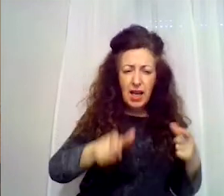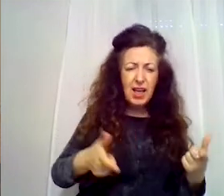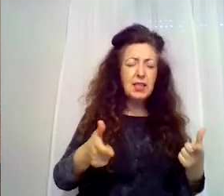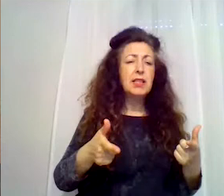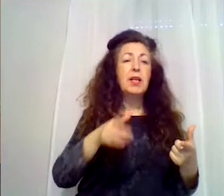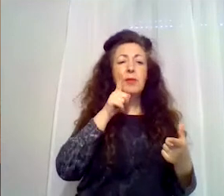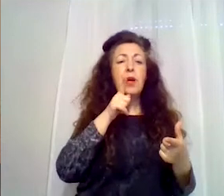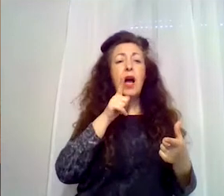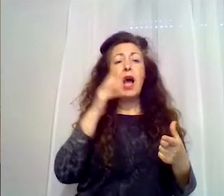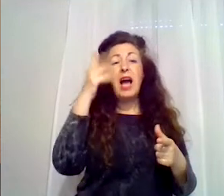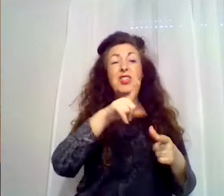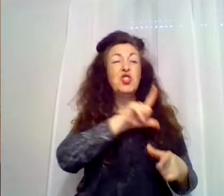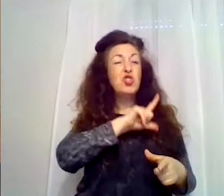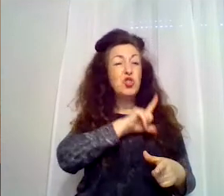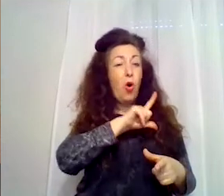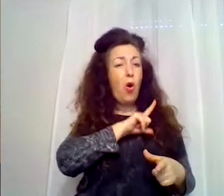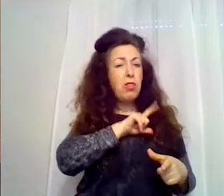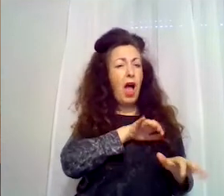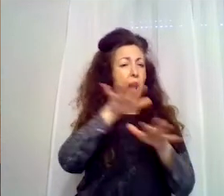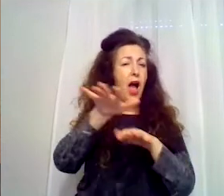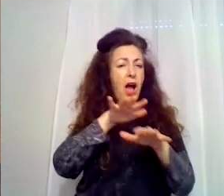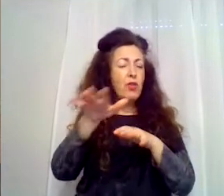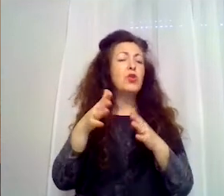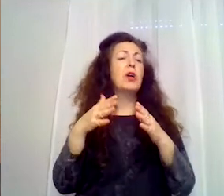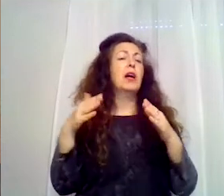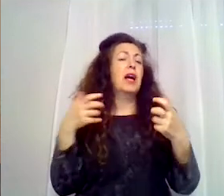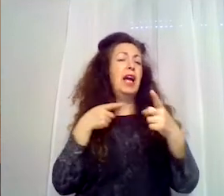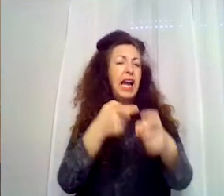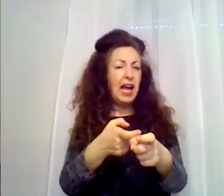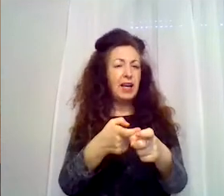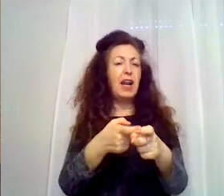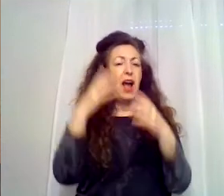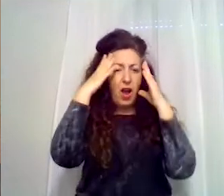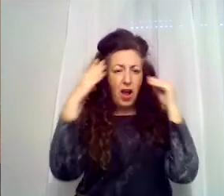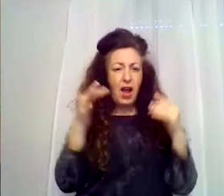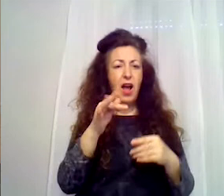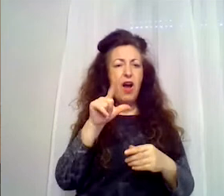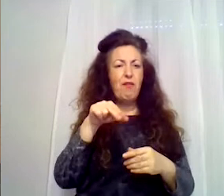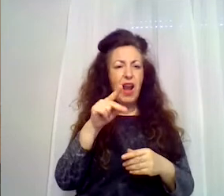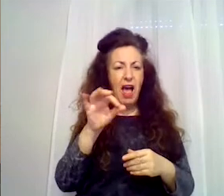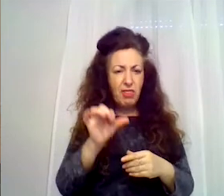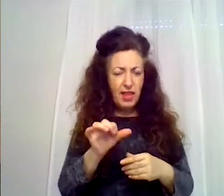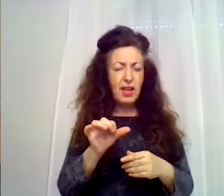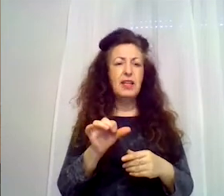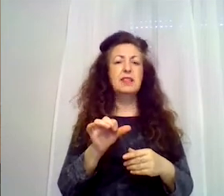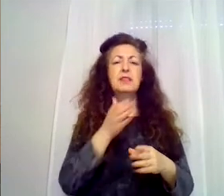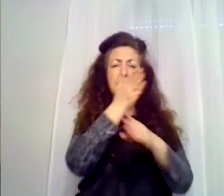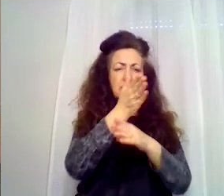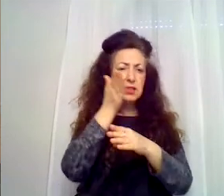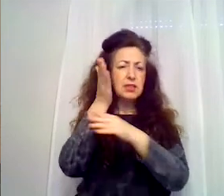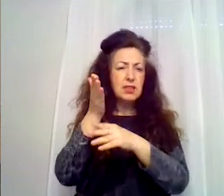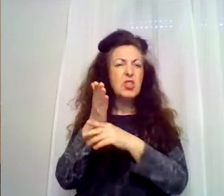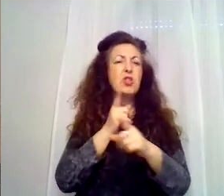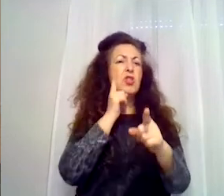exclusiva de las reinas de España, uno lo llega a comprender porque realmente la Iglesia católica